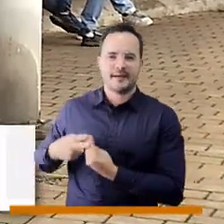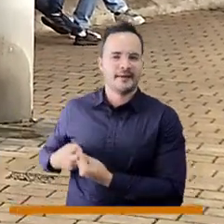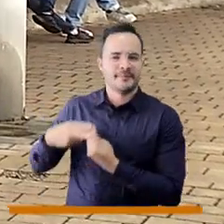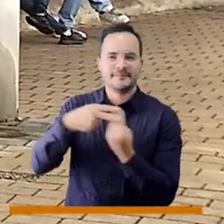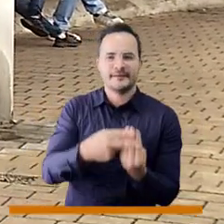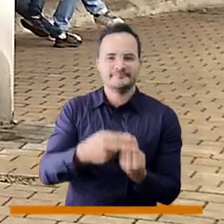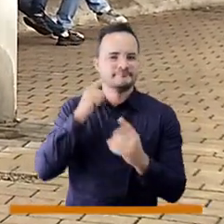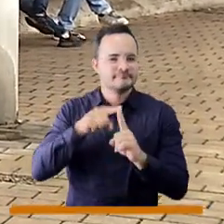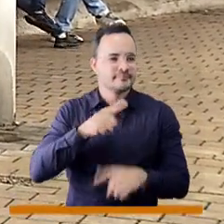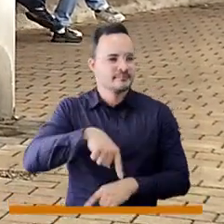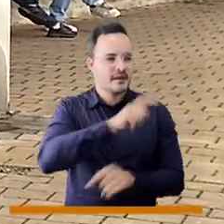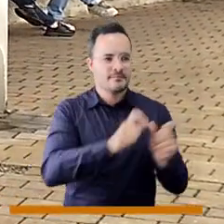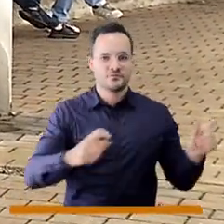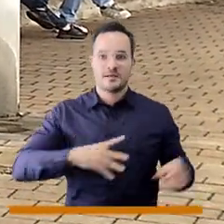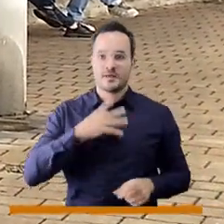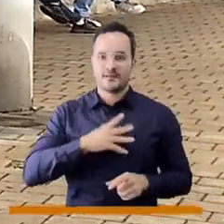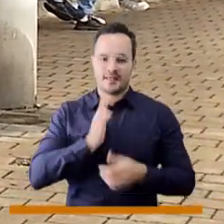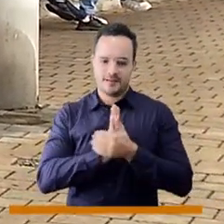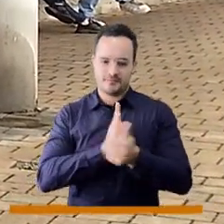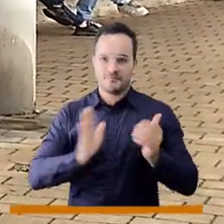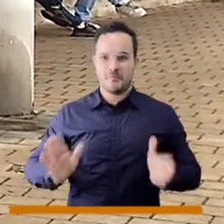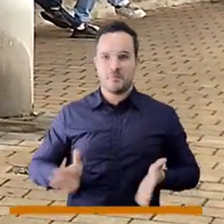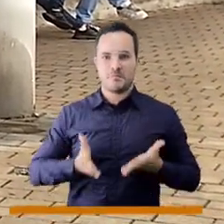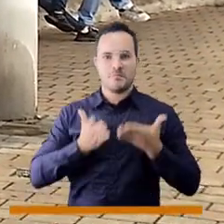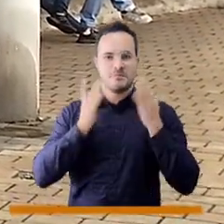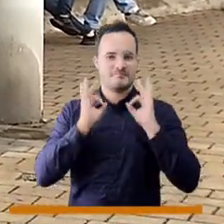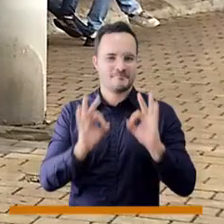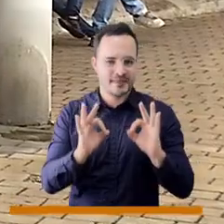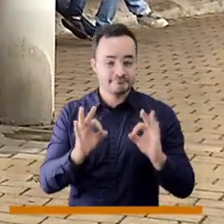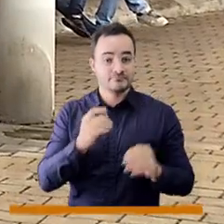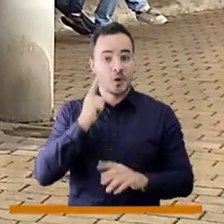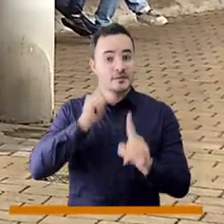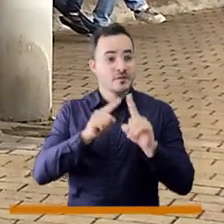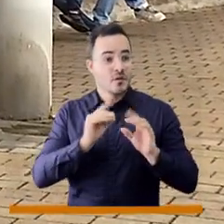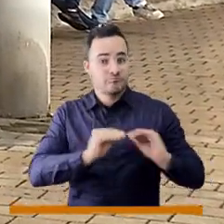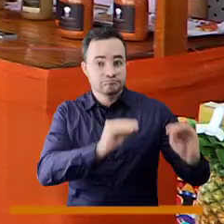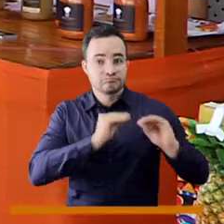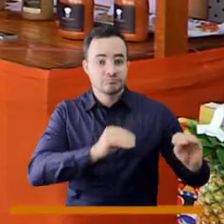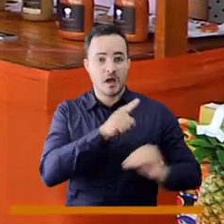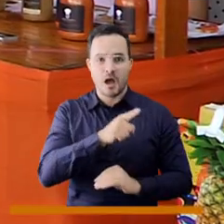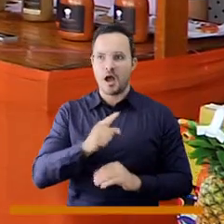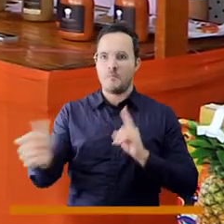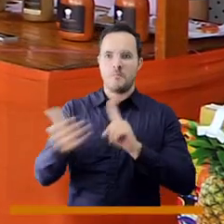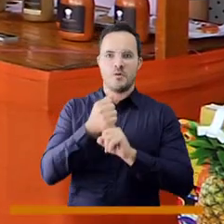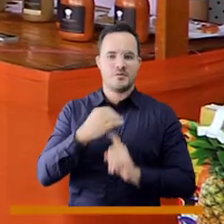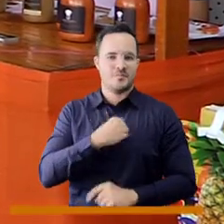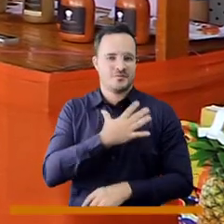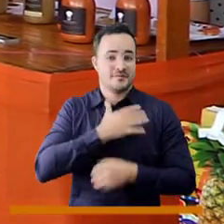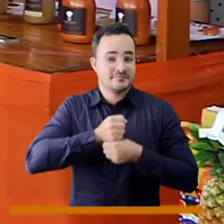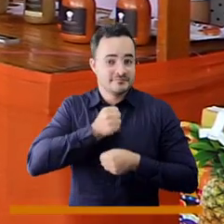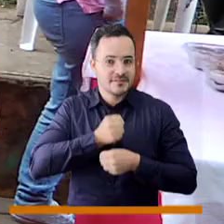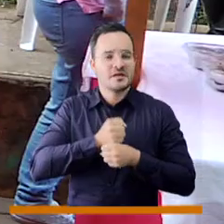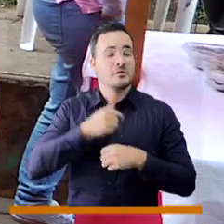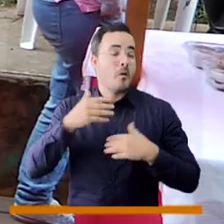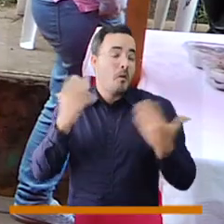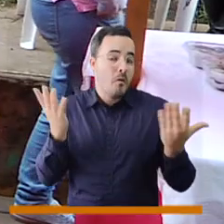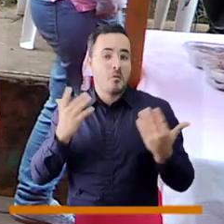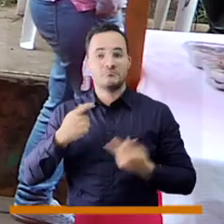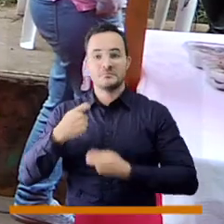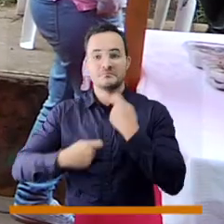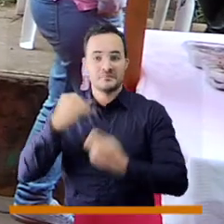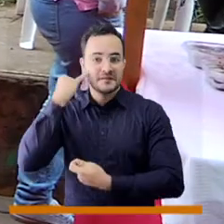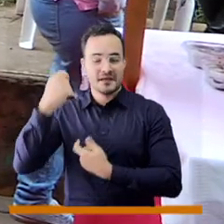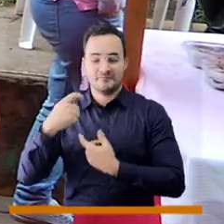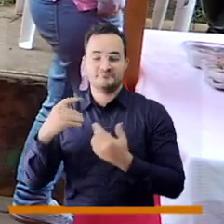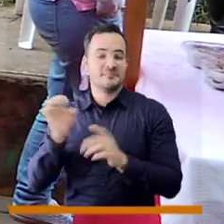personas desarrollen sus habilidades y destrezas que les permitan obtener empleabilidad y que puedan tener pues como temas de emprendimiento. En